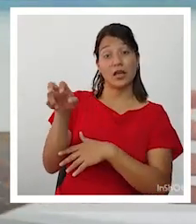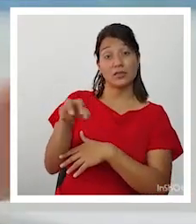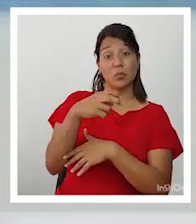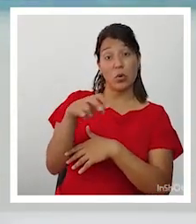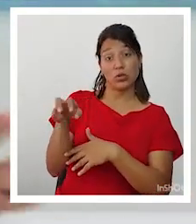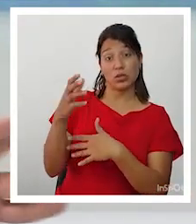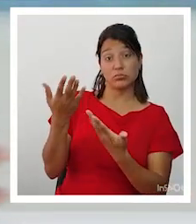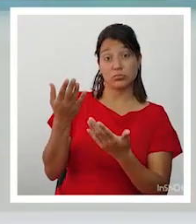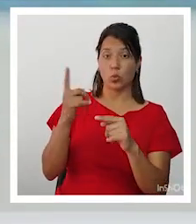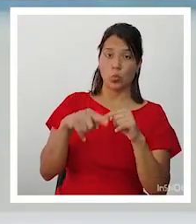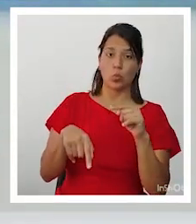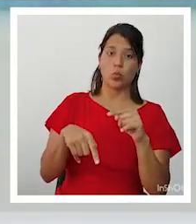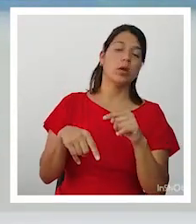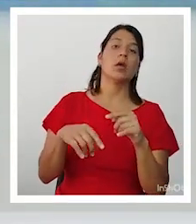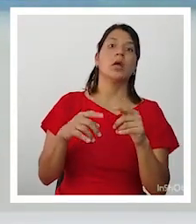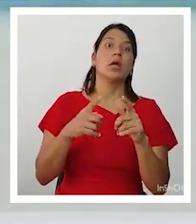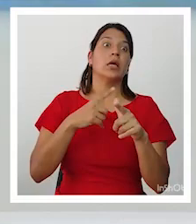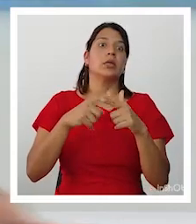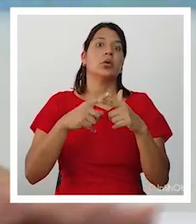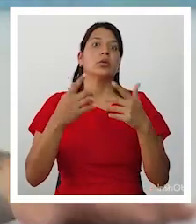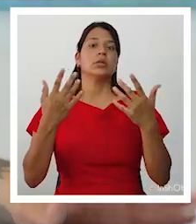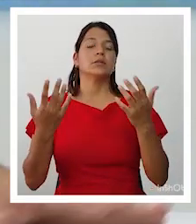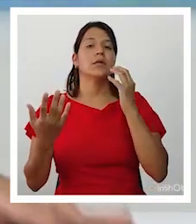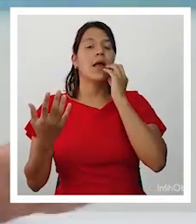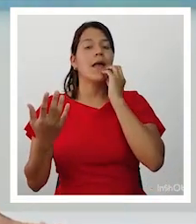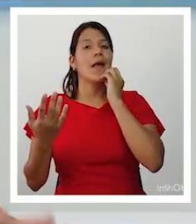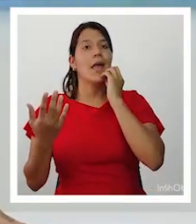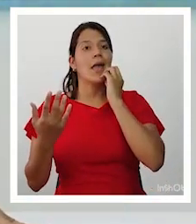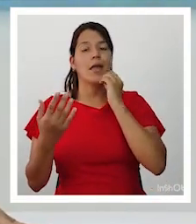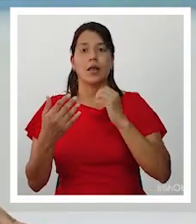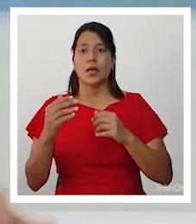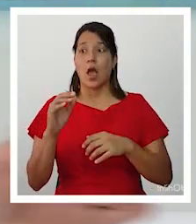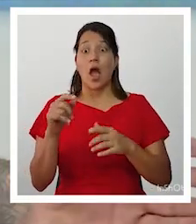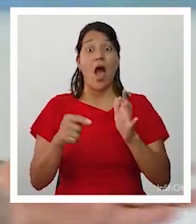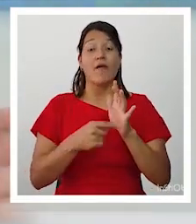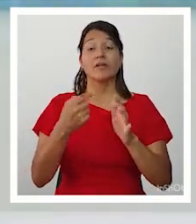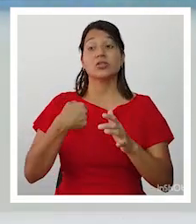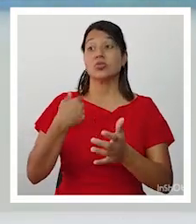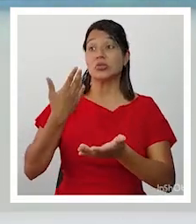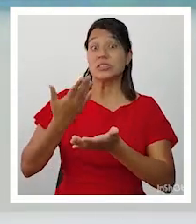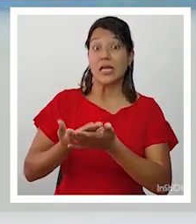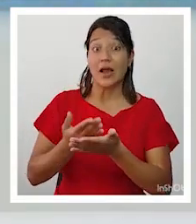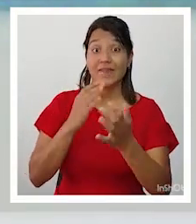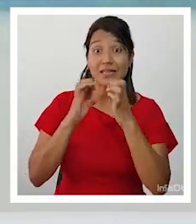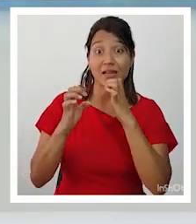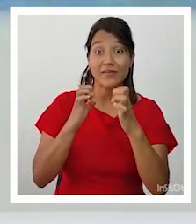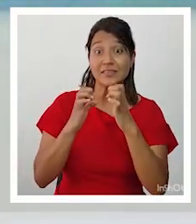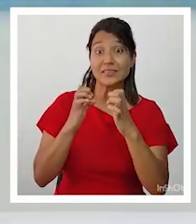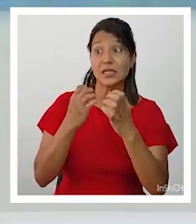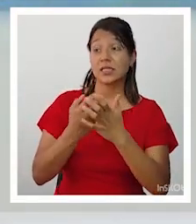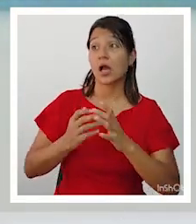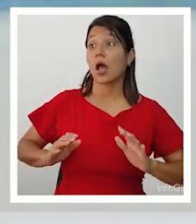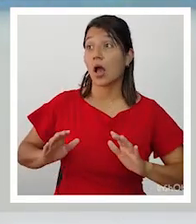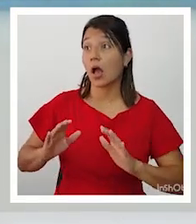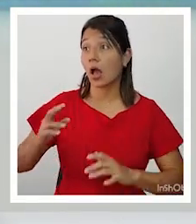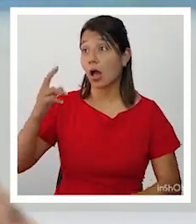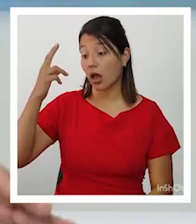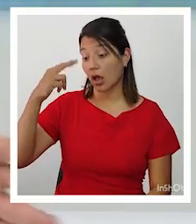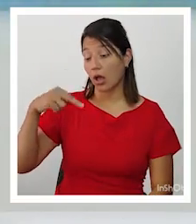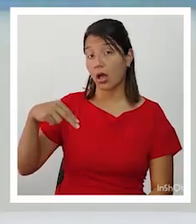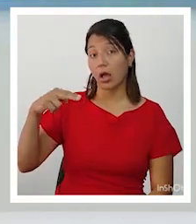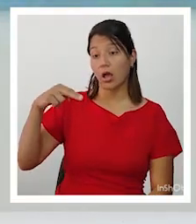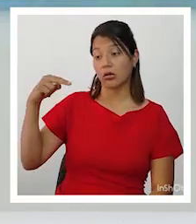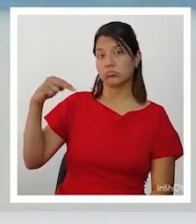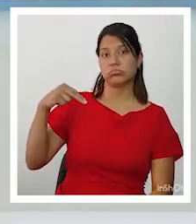o llegamos a un tal extremo en donde simplemente cuando llegaba me veían, lo primero que veían era el dispositivo de la silla de ruedas